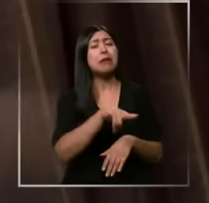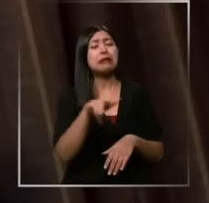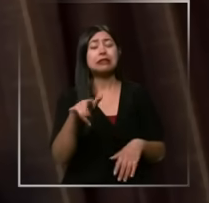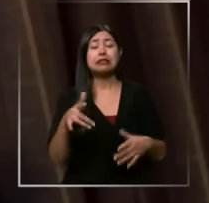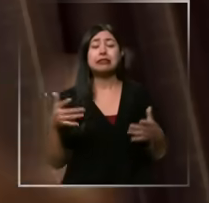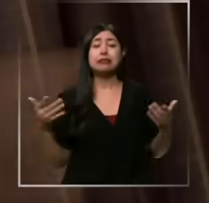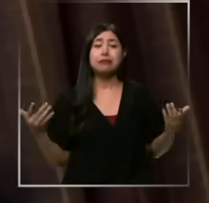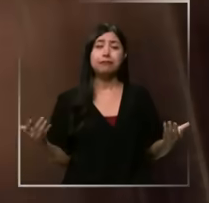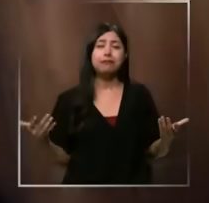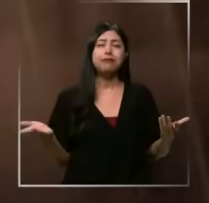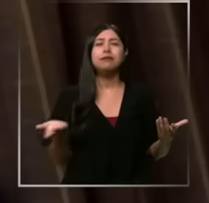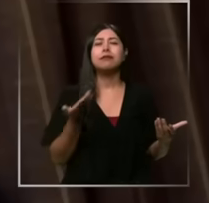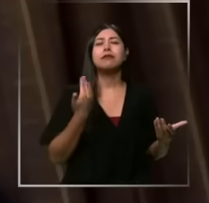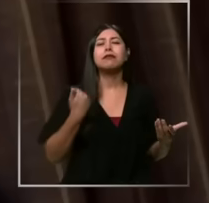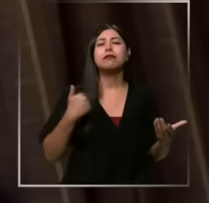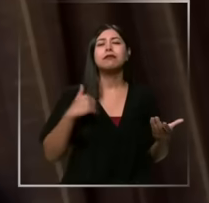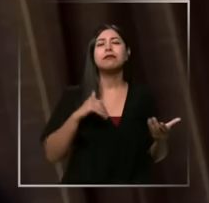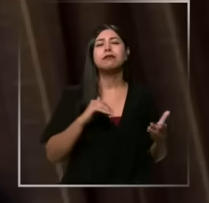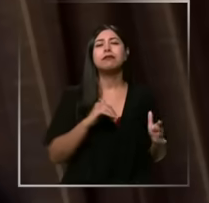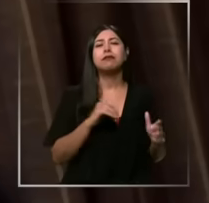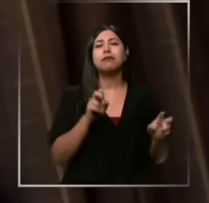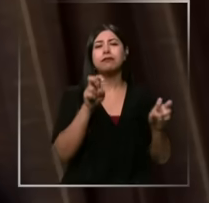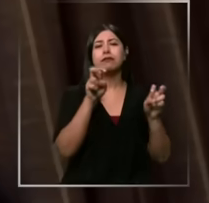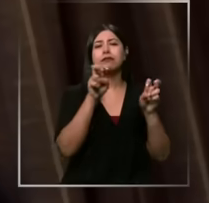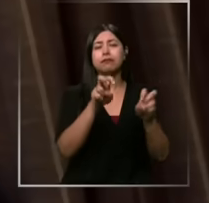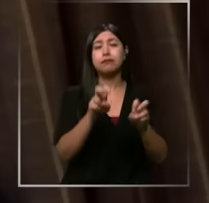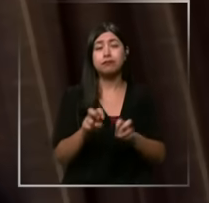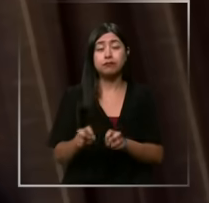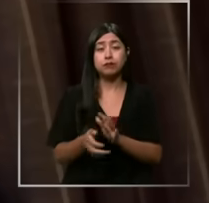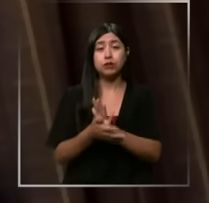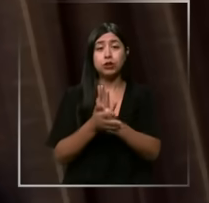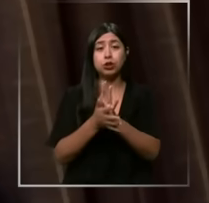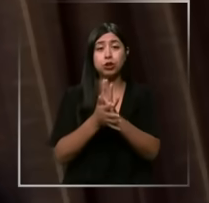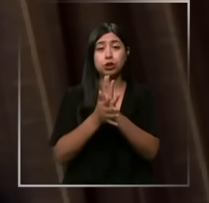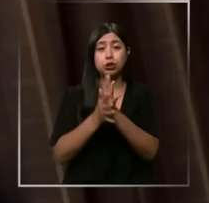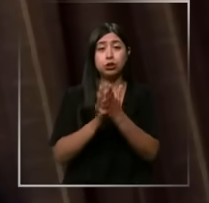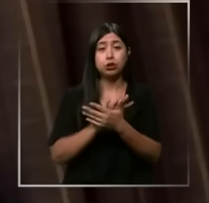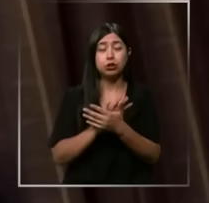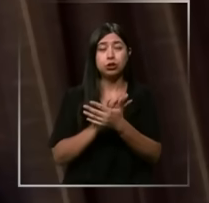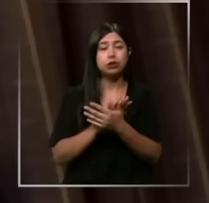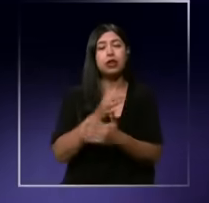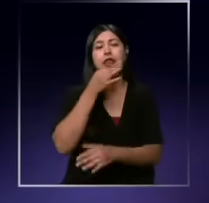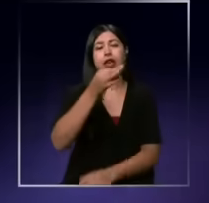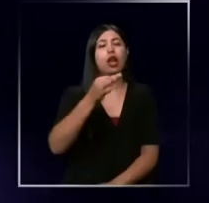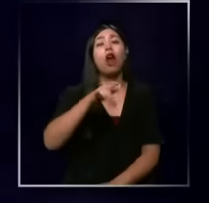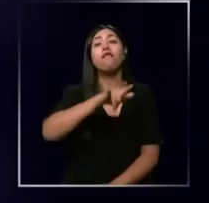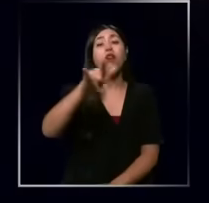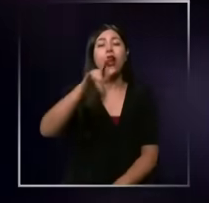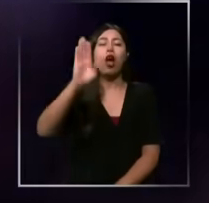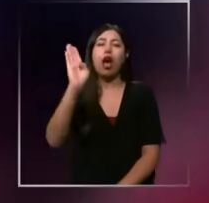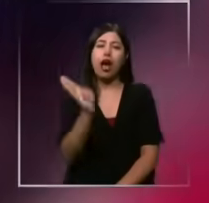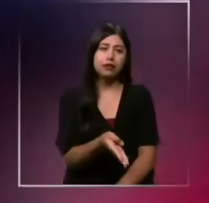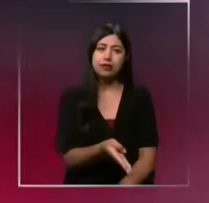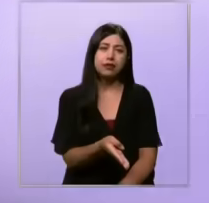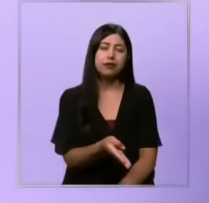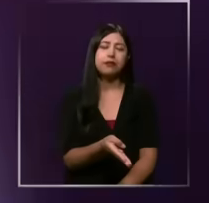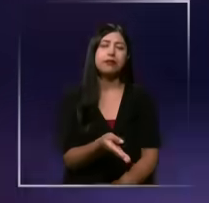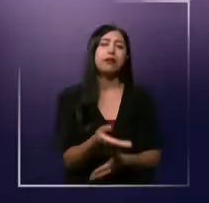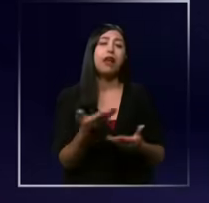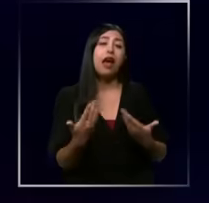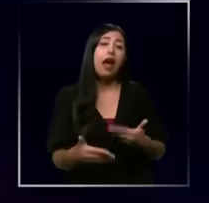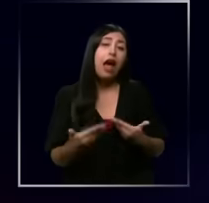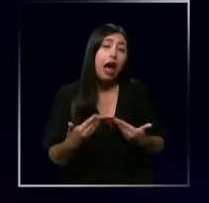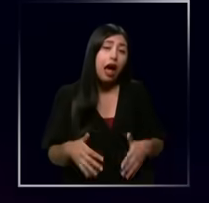ya estábamos todos, bajaron a todos, nos dijeron que el vuelo había sido cancelado. Por lo que ahora se encuentran en un